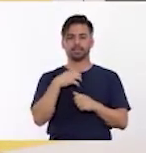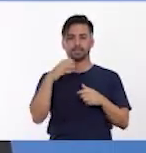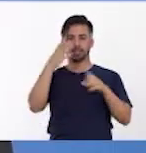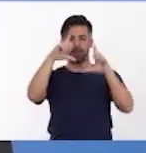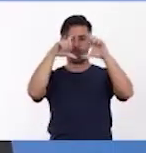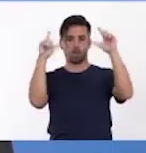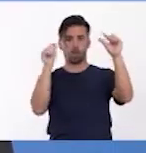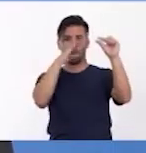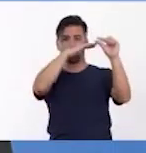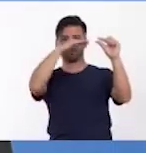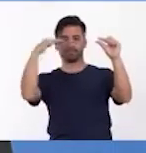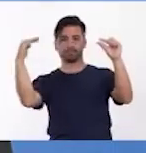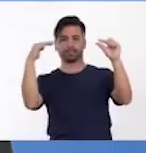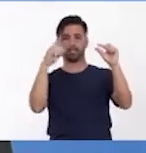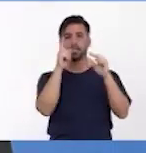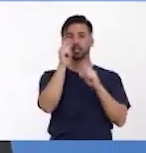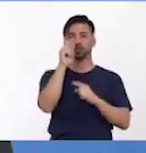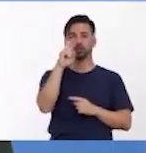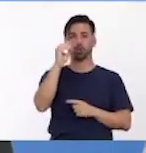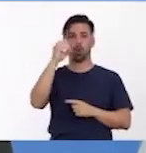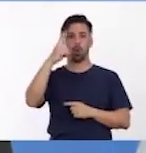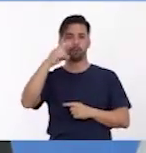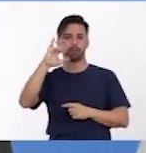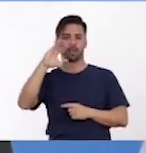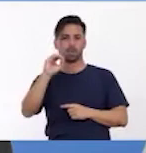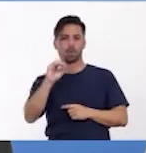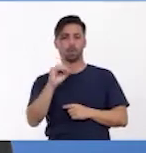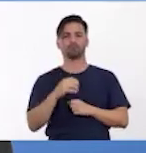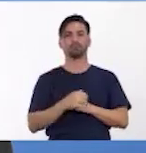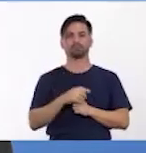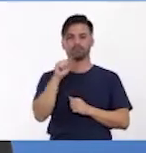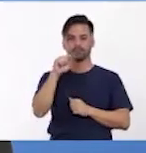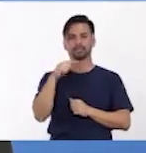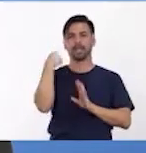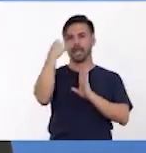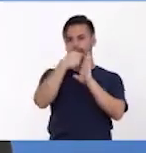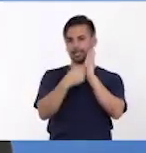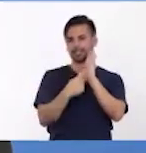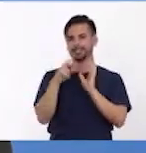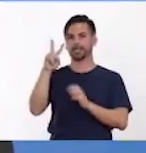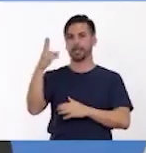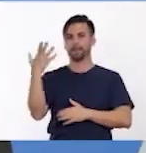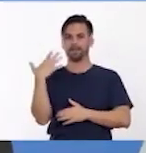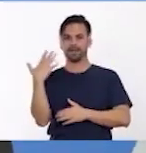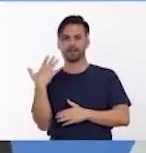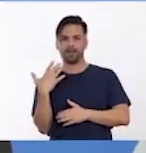ahí, sus características, que tenga una etapa de verano, otra de